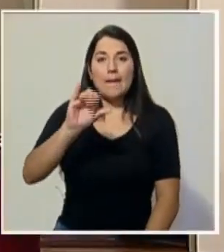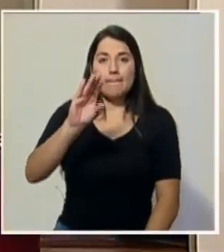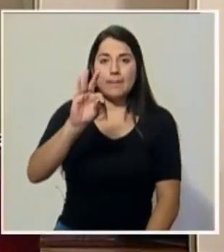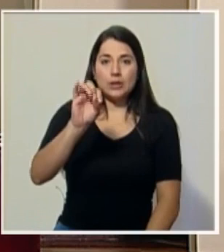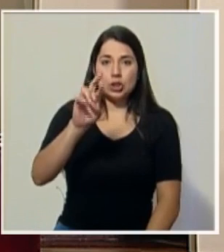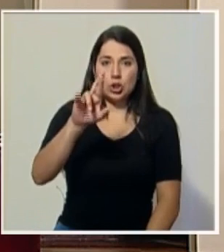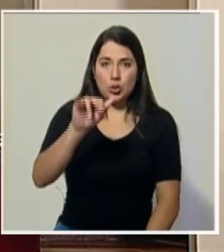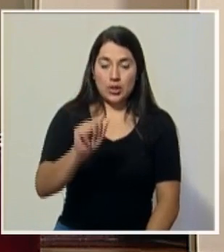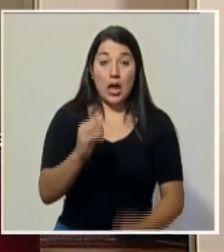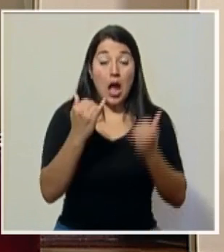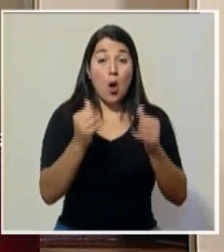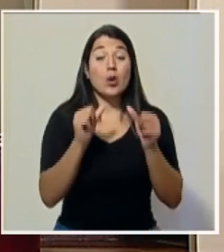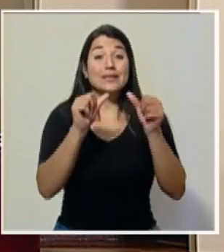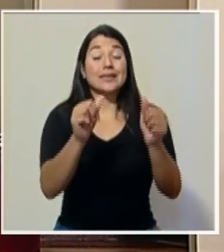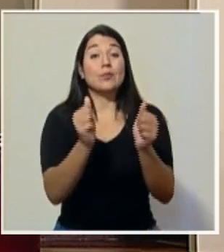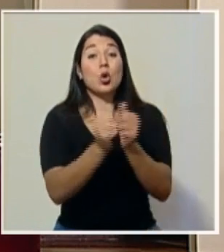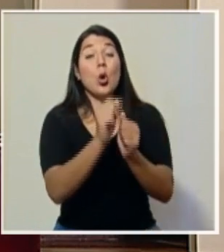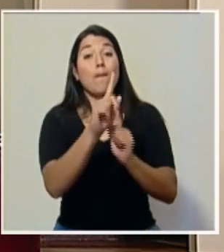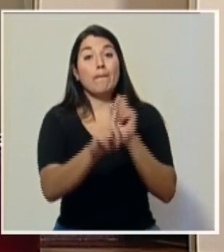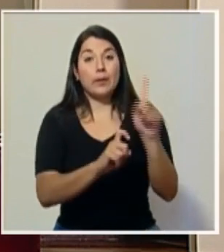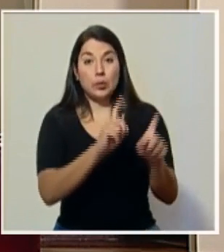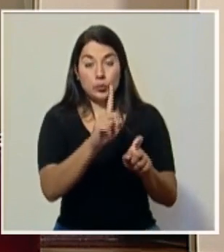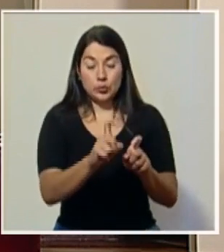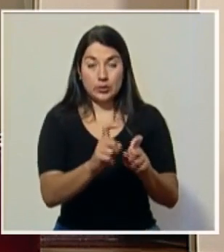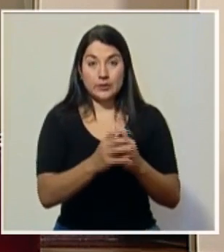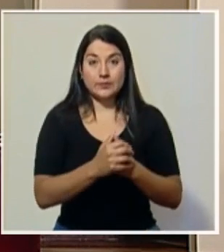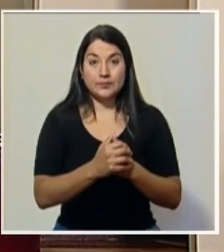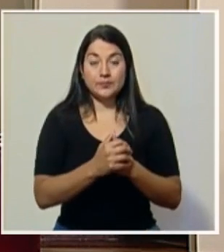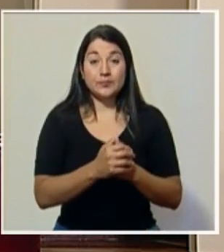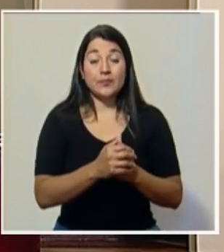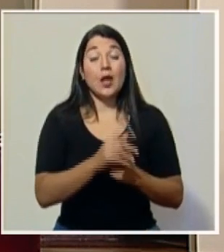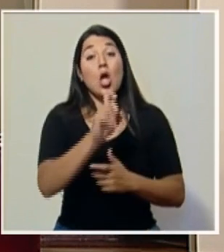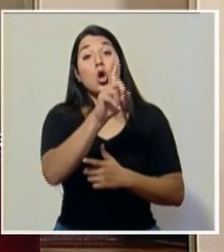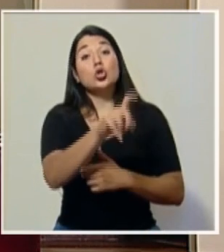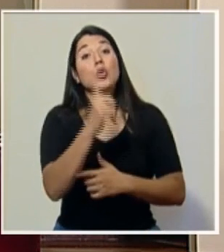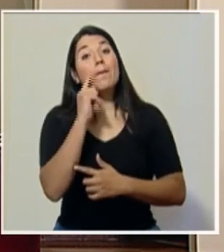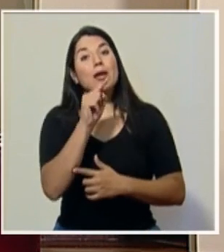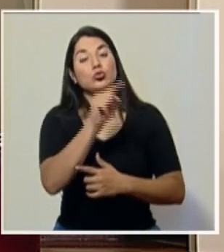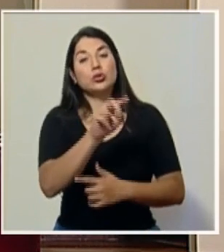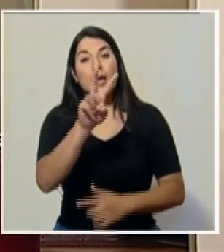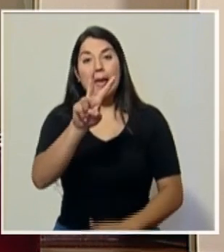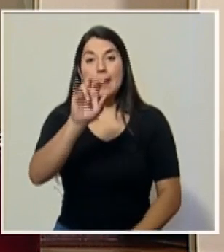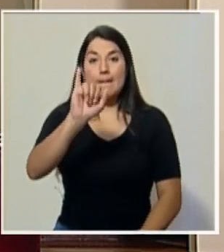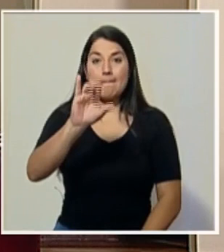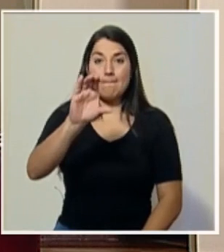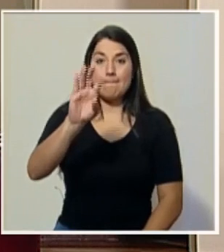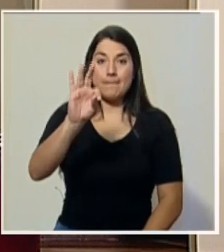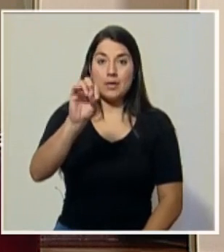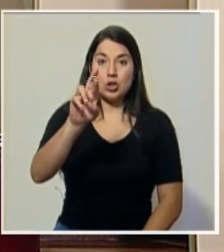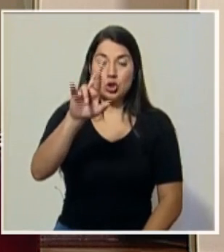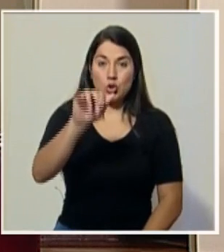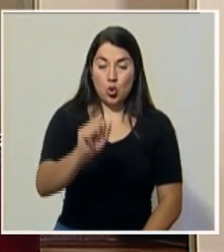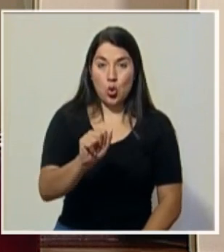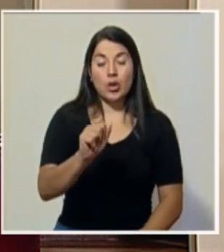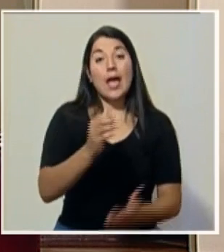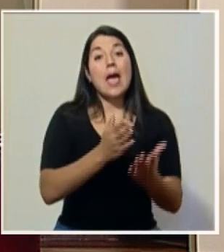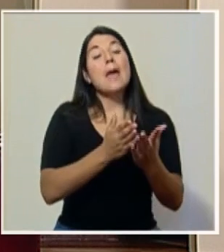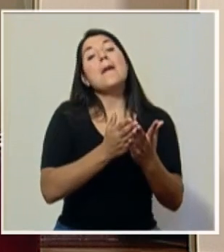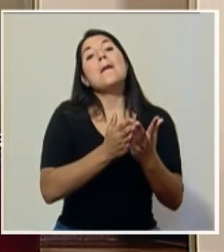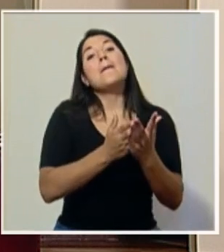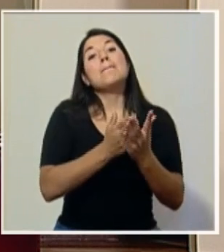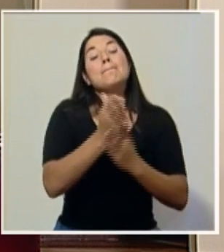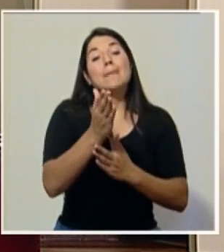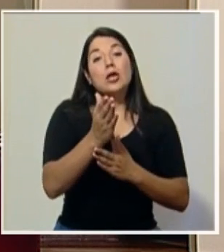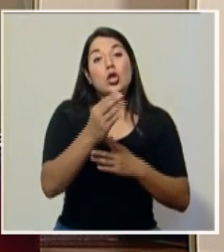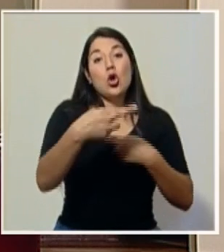Victoria. Continuamos con las consultas. Esta consulta es para usted, doña Victoria, por parte del medio regional